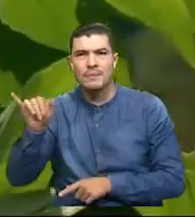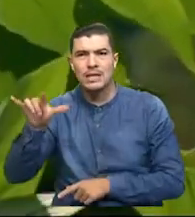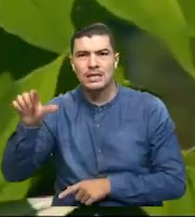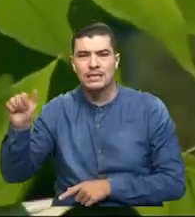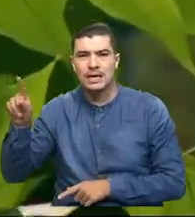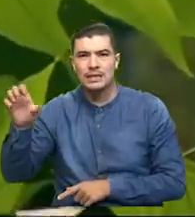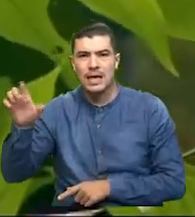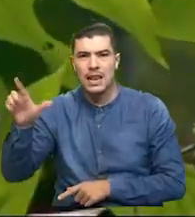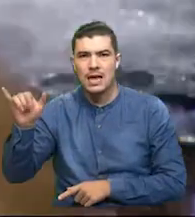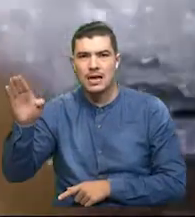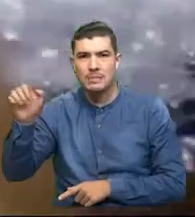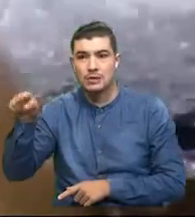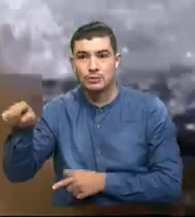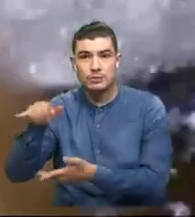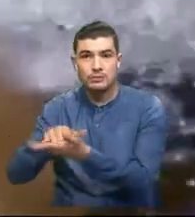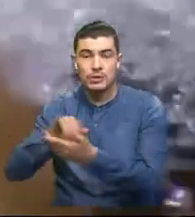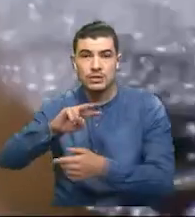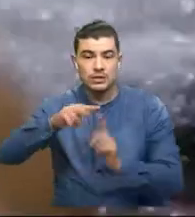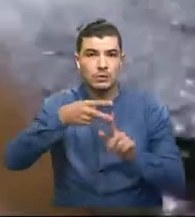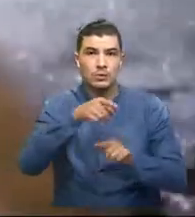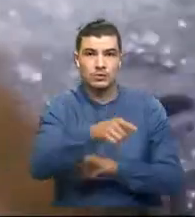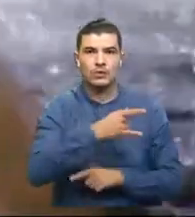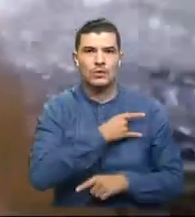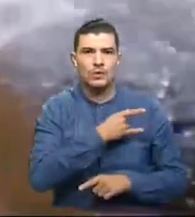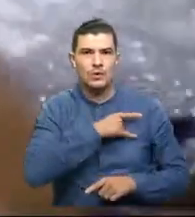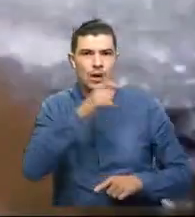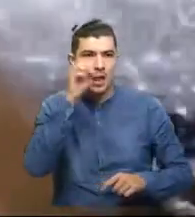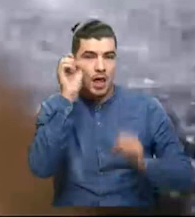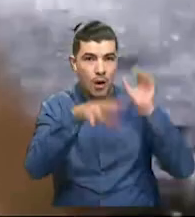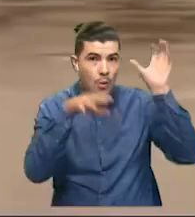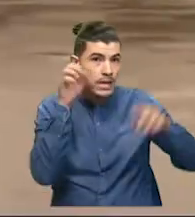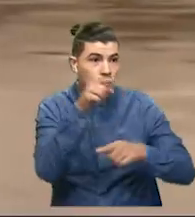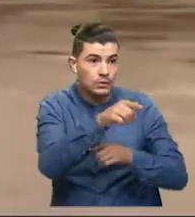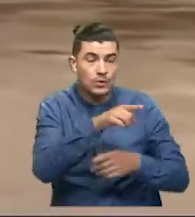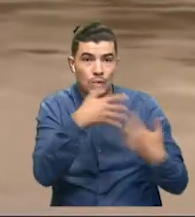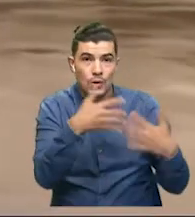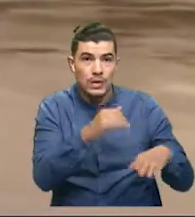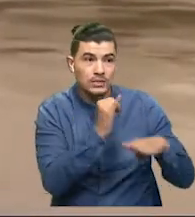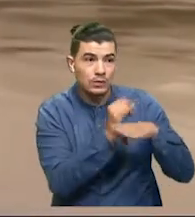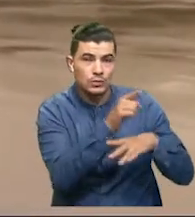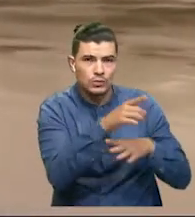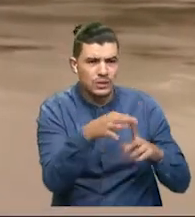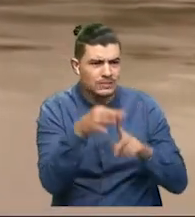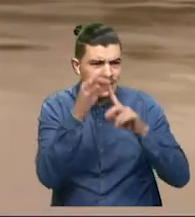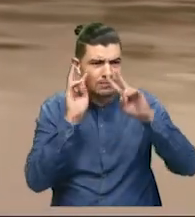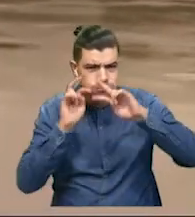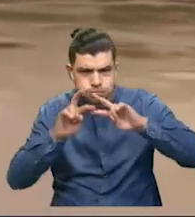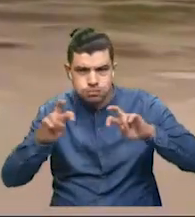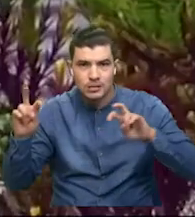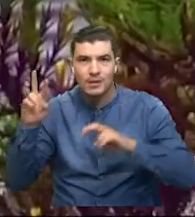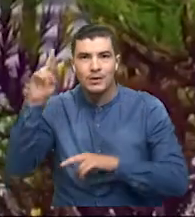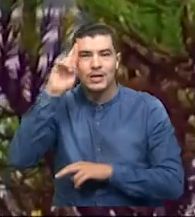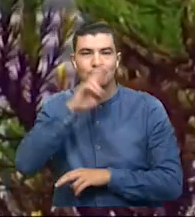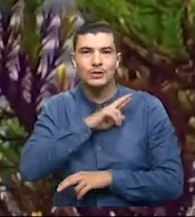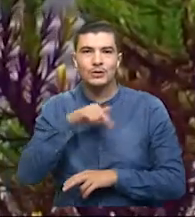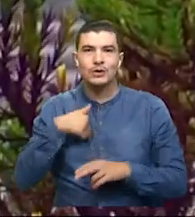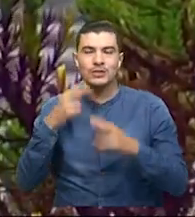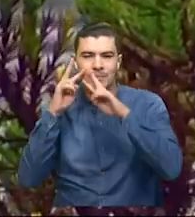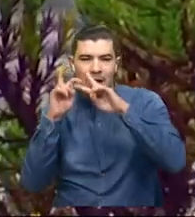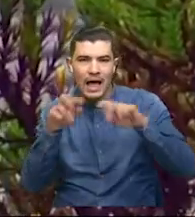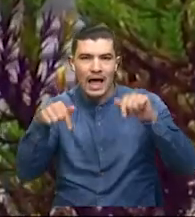en consorcio y en acompañamiento con el Instituto Alexander von Humboldt. Y ese es uno de los grandes aportes que le vamos a dar al